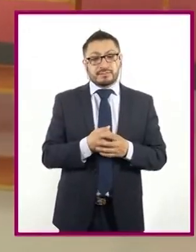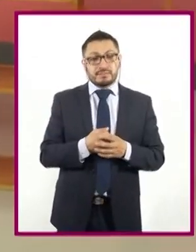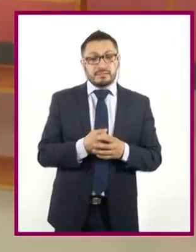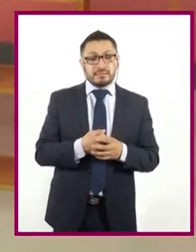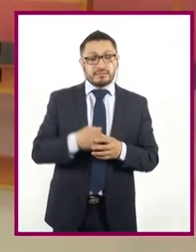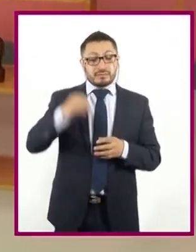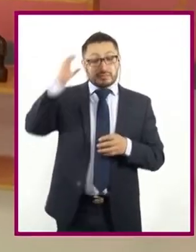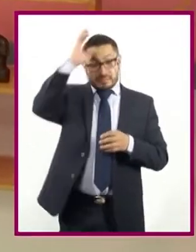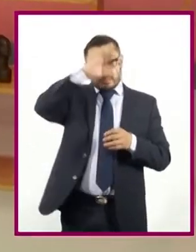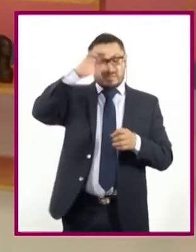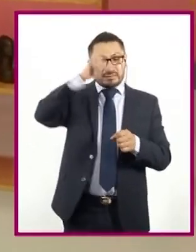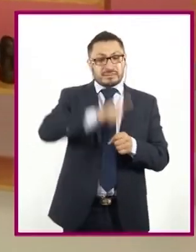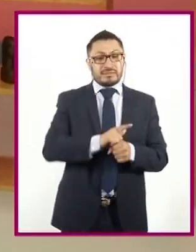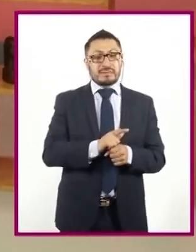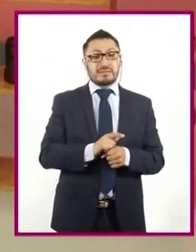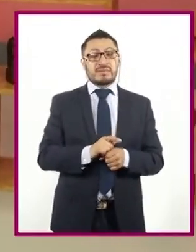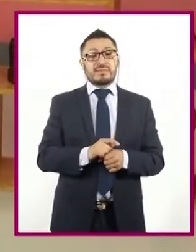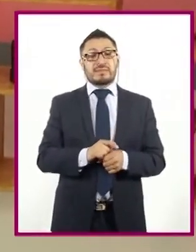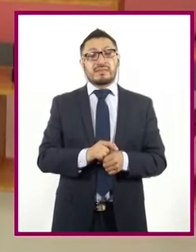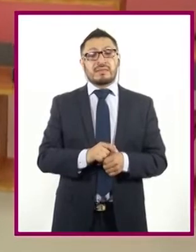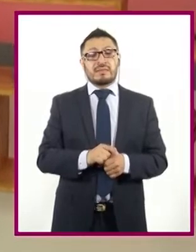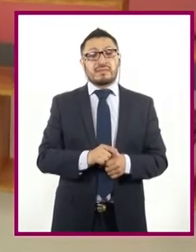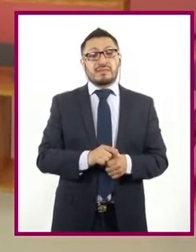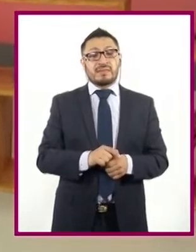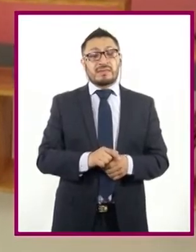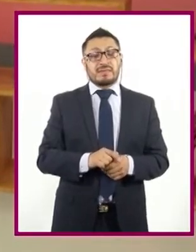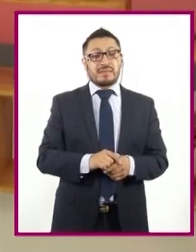Esta cultura